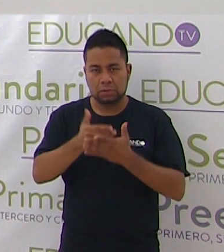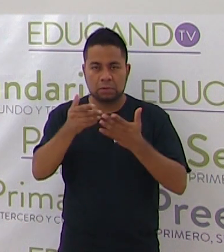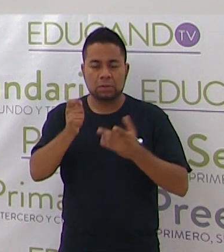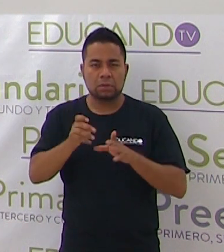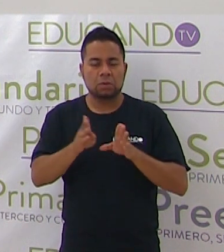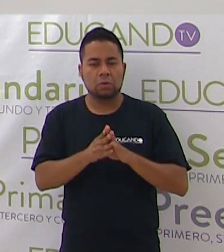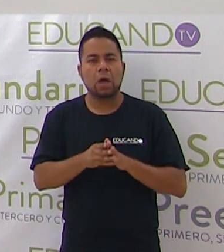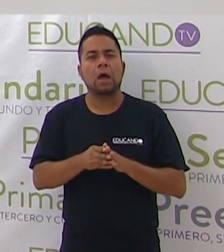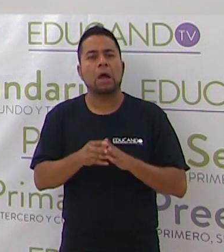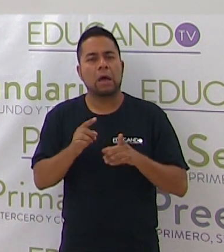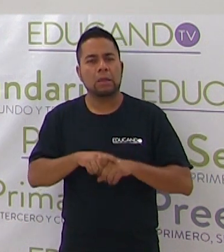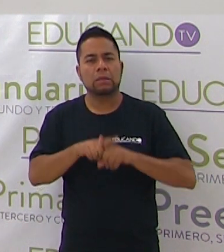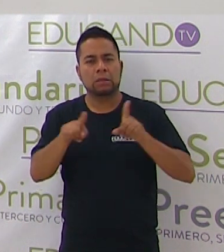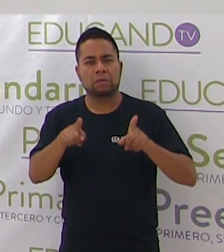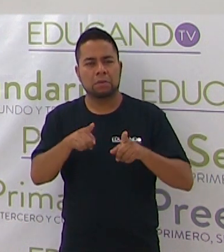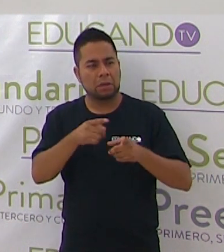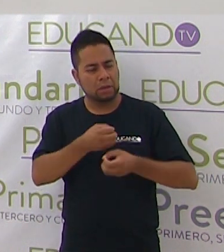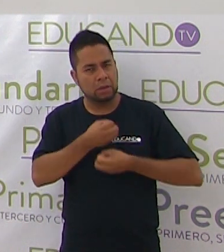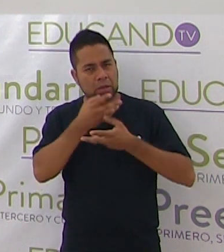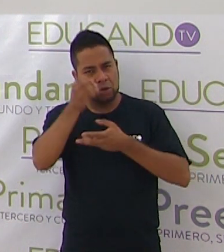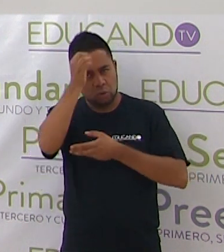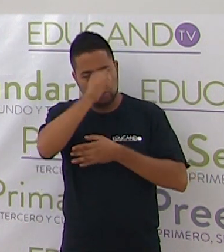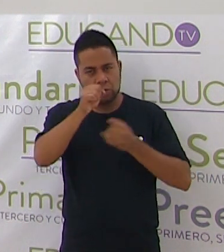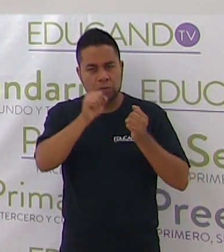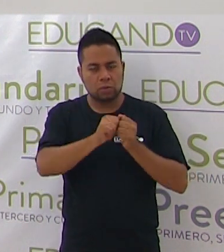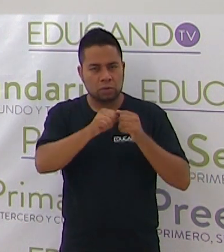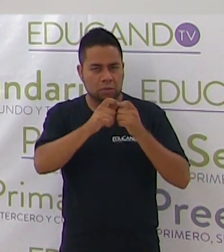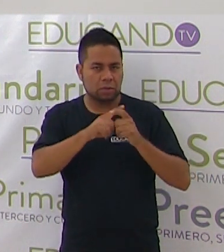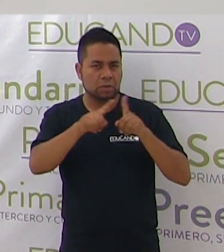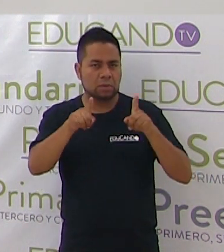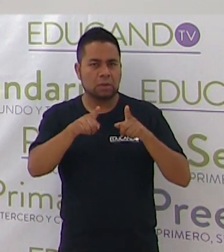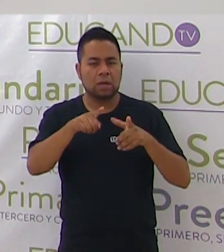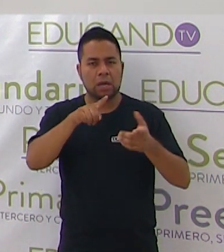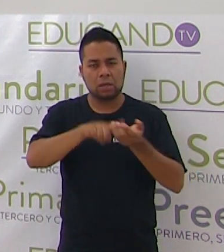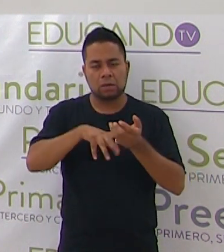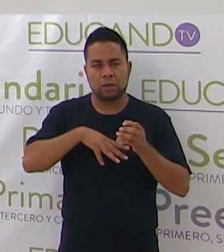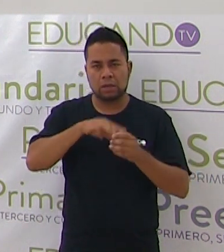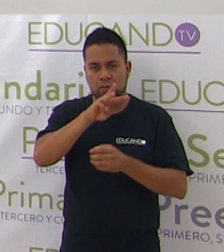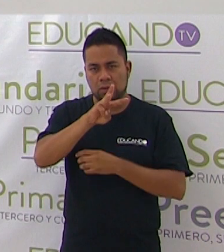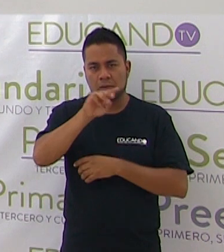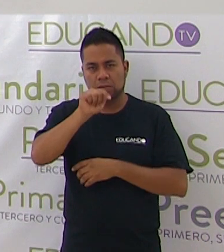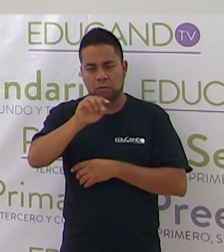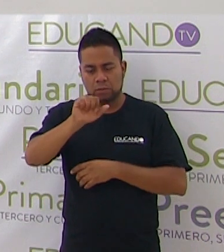una alternativa de atención a través del portal